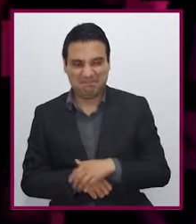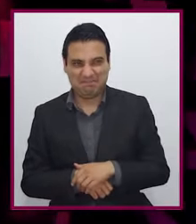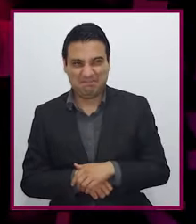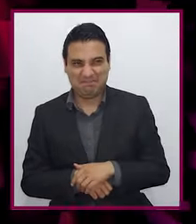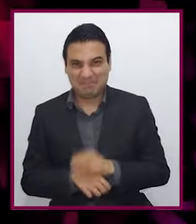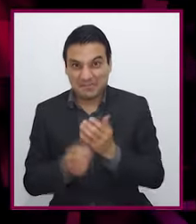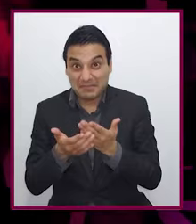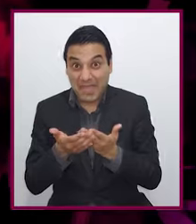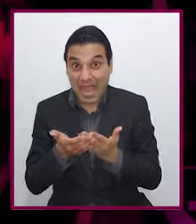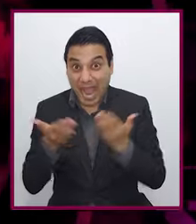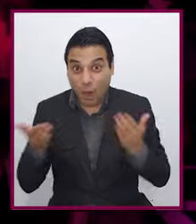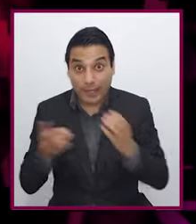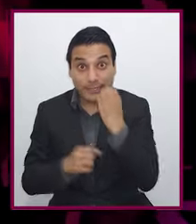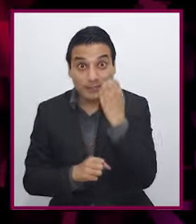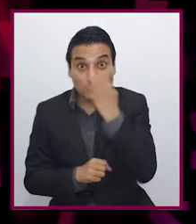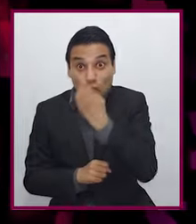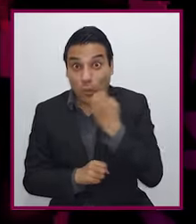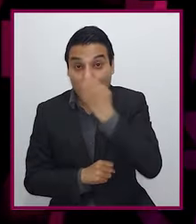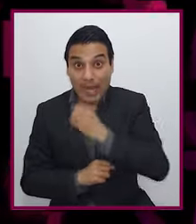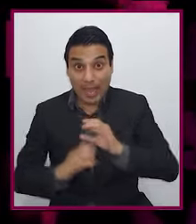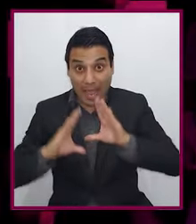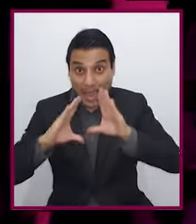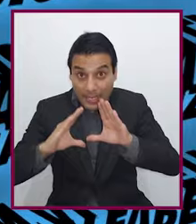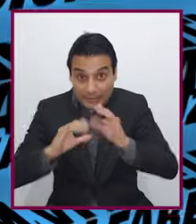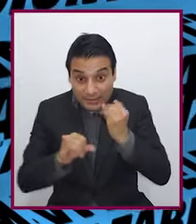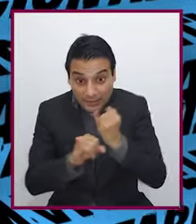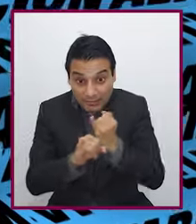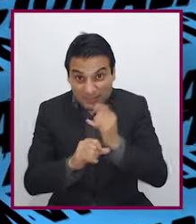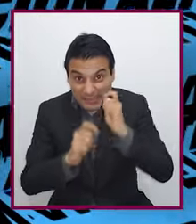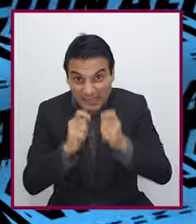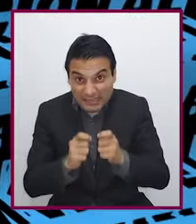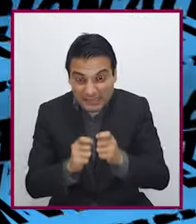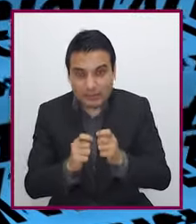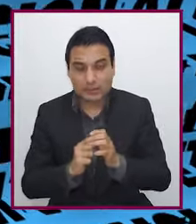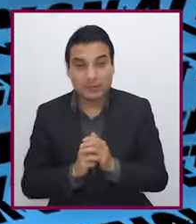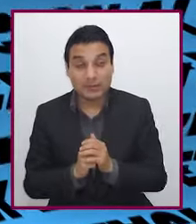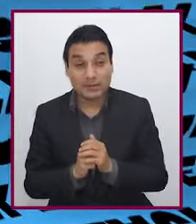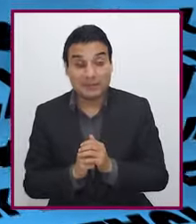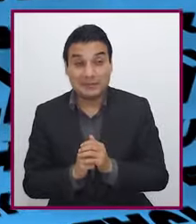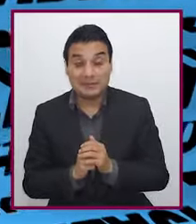pregunto qué tanto se estará aplicando hoy en día en las escuelas.